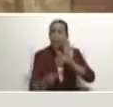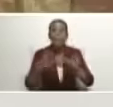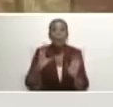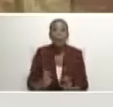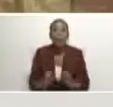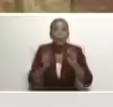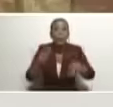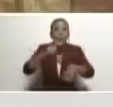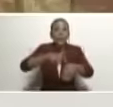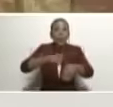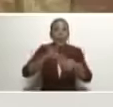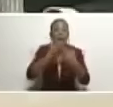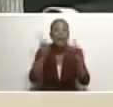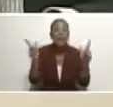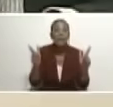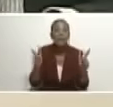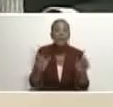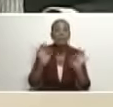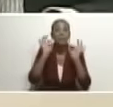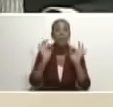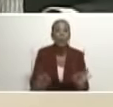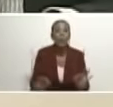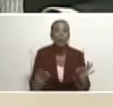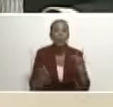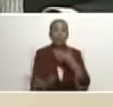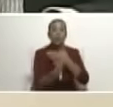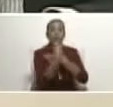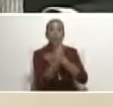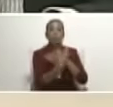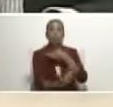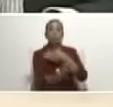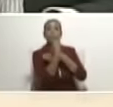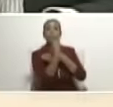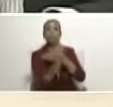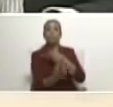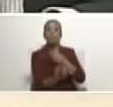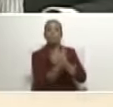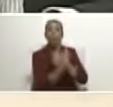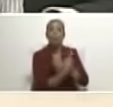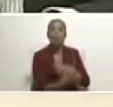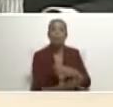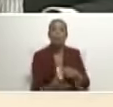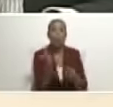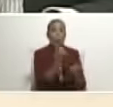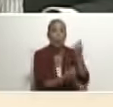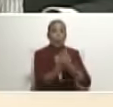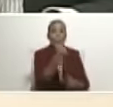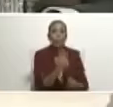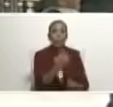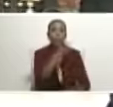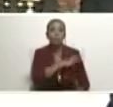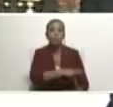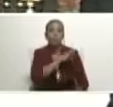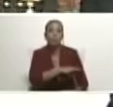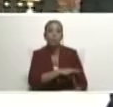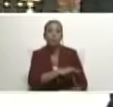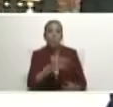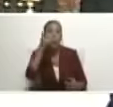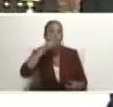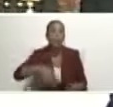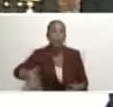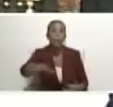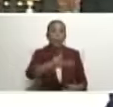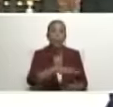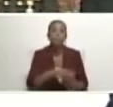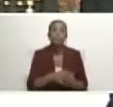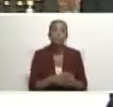oportunidad, elecciones libres de sanciones contra la economía, contra la sociedad, contra el país.